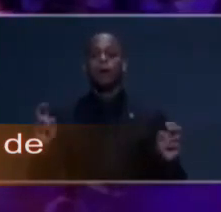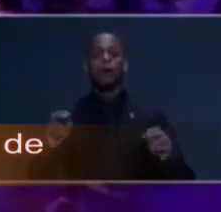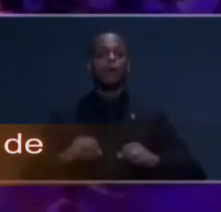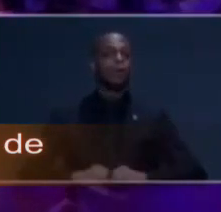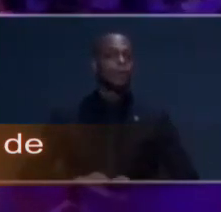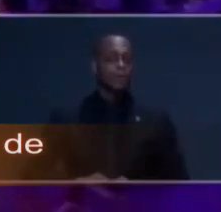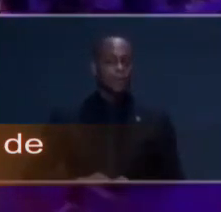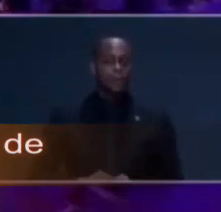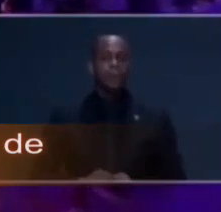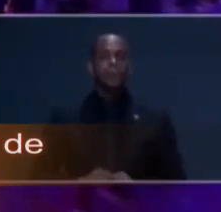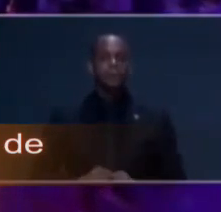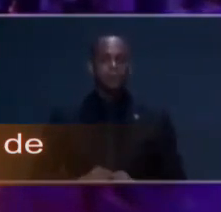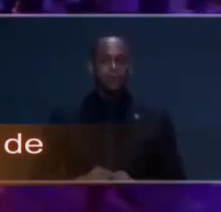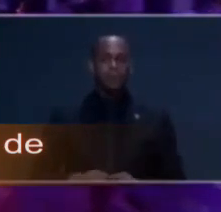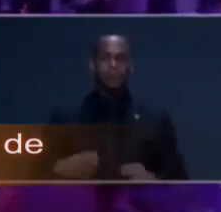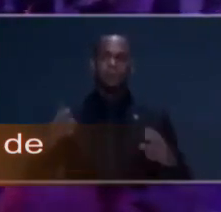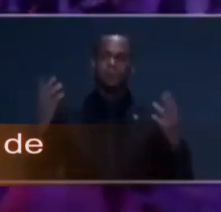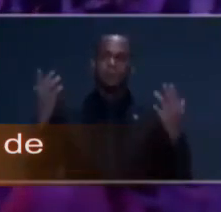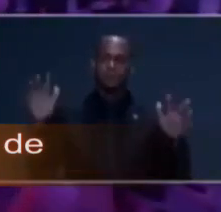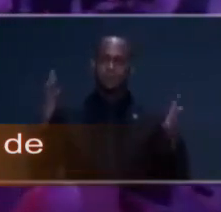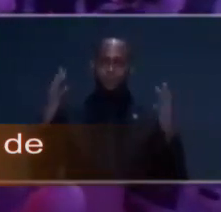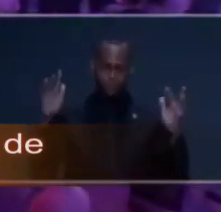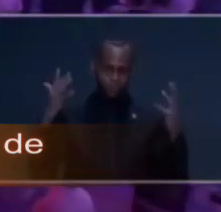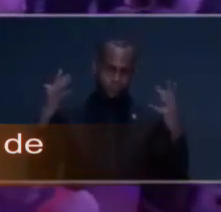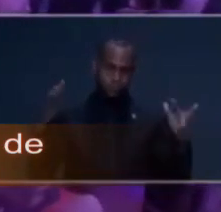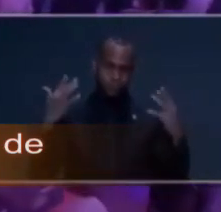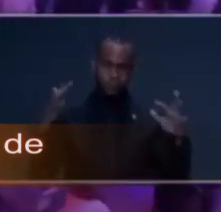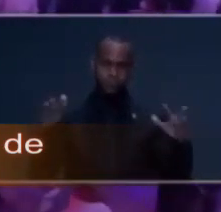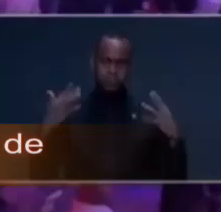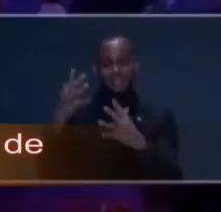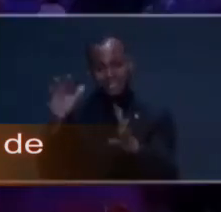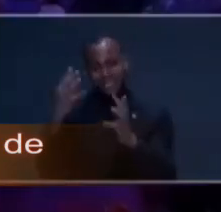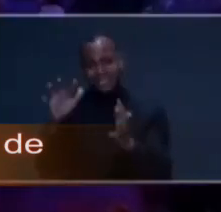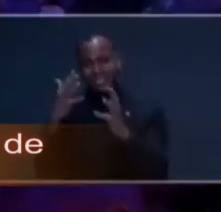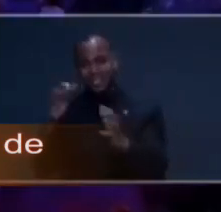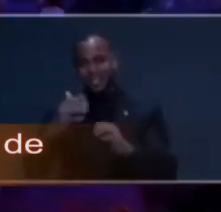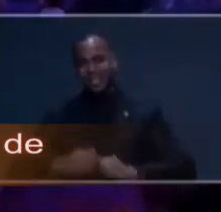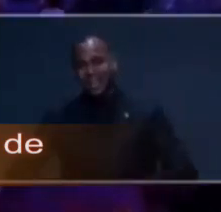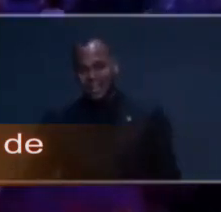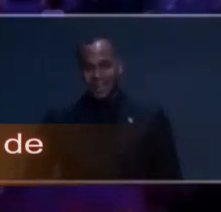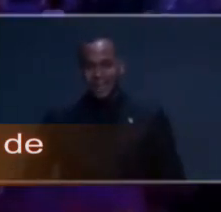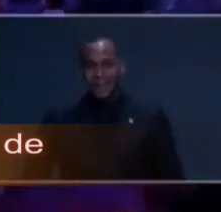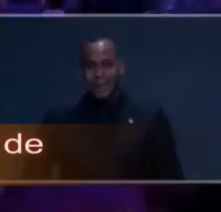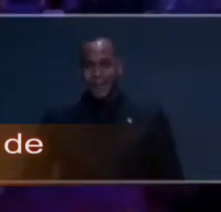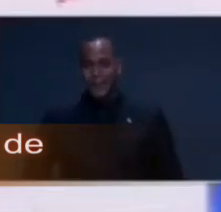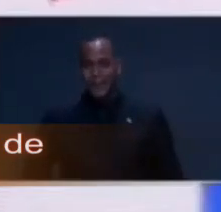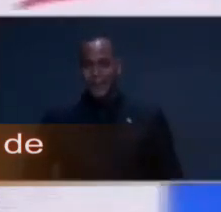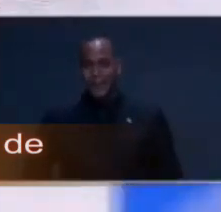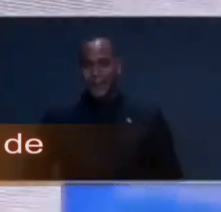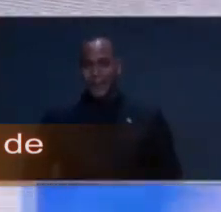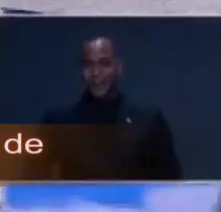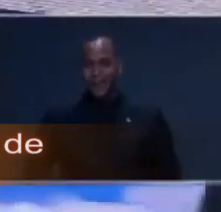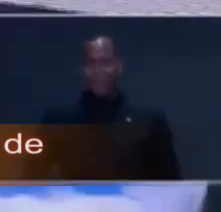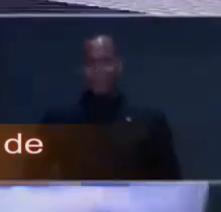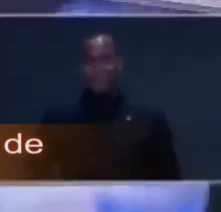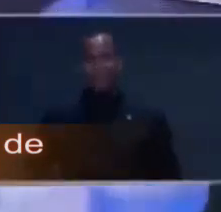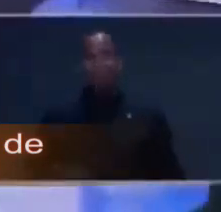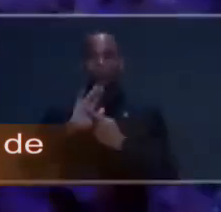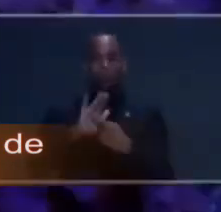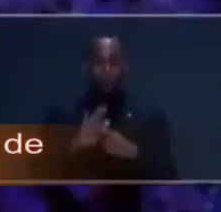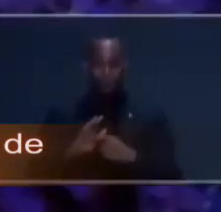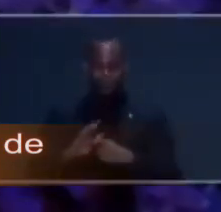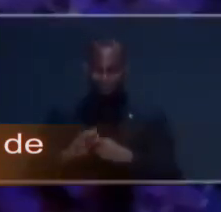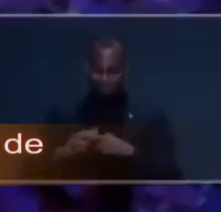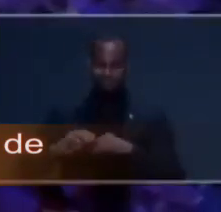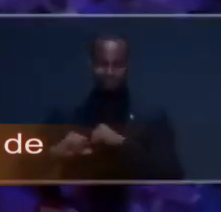plagio así es que esa es la situación con relación a este tema marca